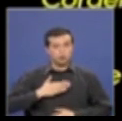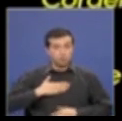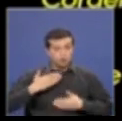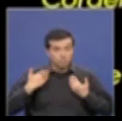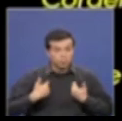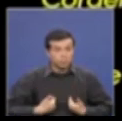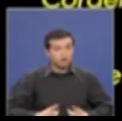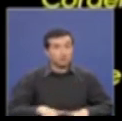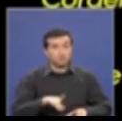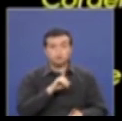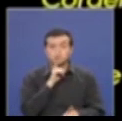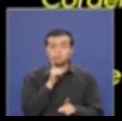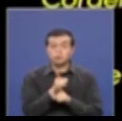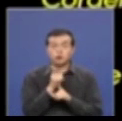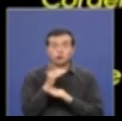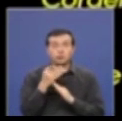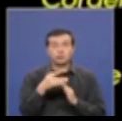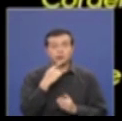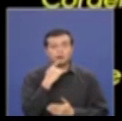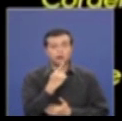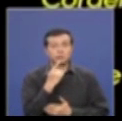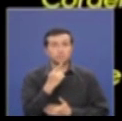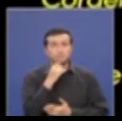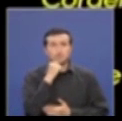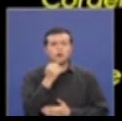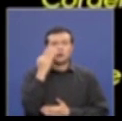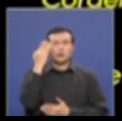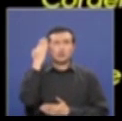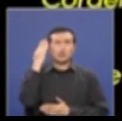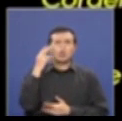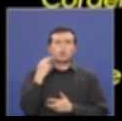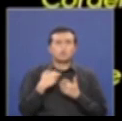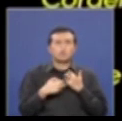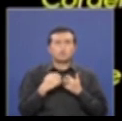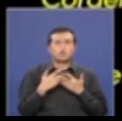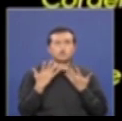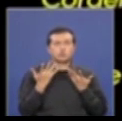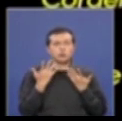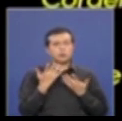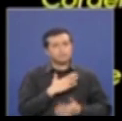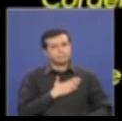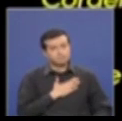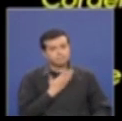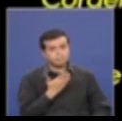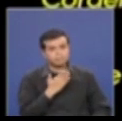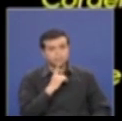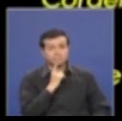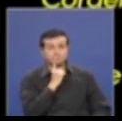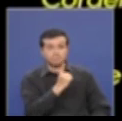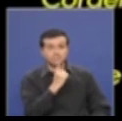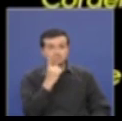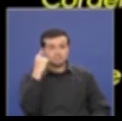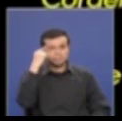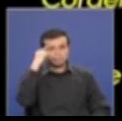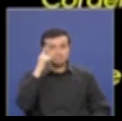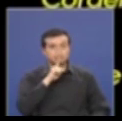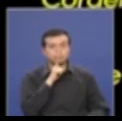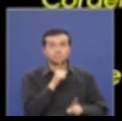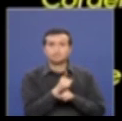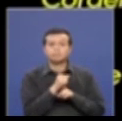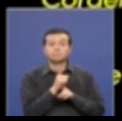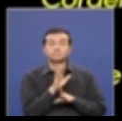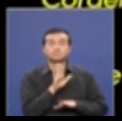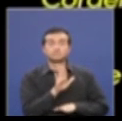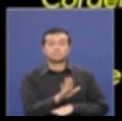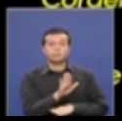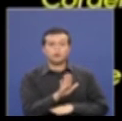viejo, aquí tú tienes un problema de la gobernación. Y lo que tengo ahí, y es donde también yo te lo digo. Al gobierno que está, de